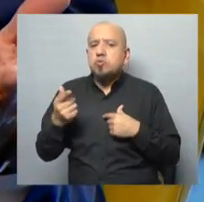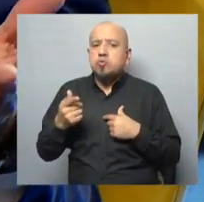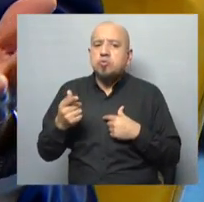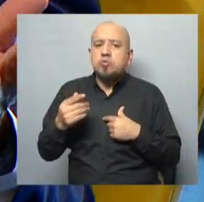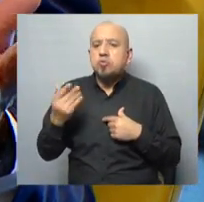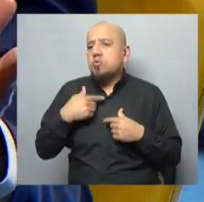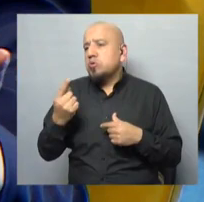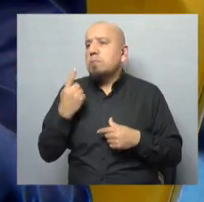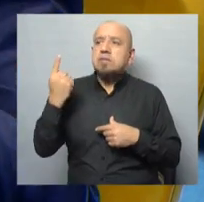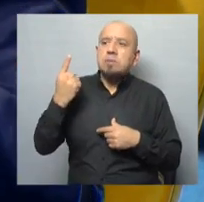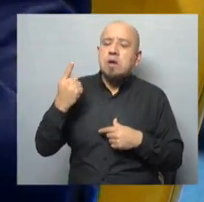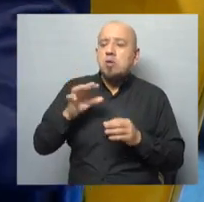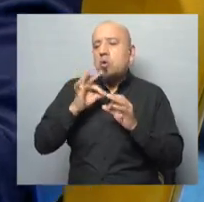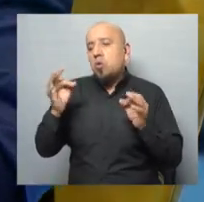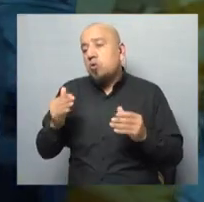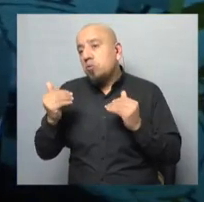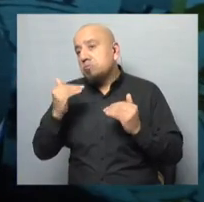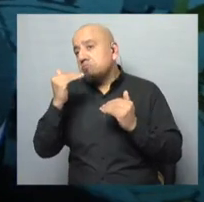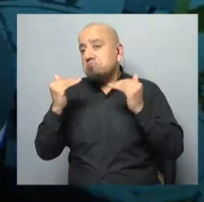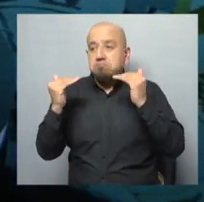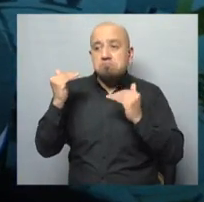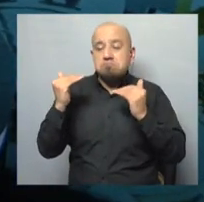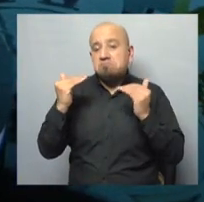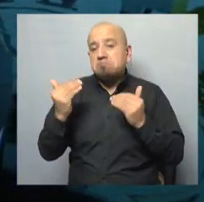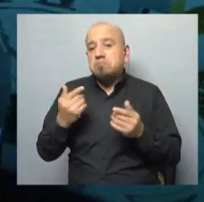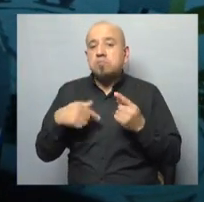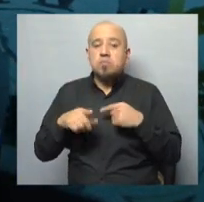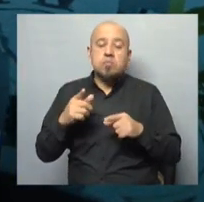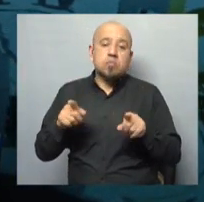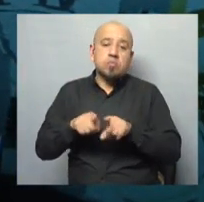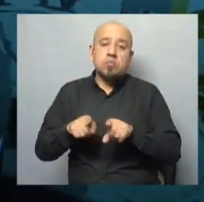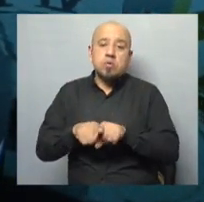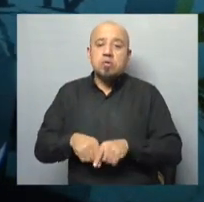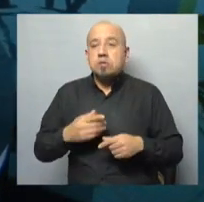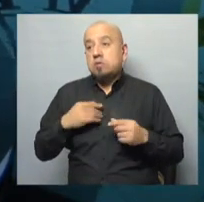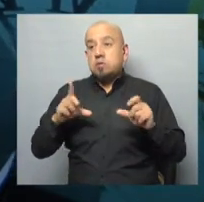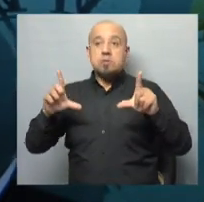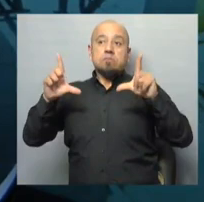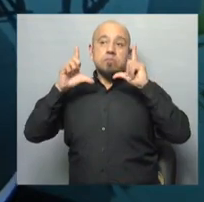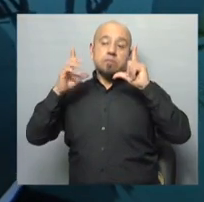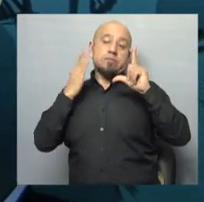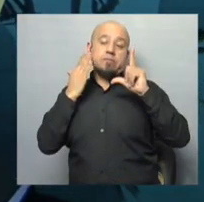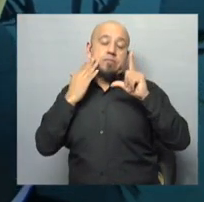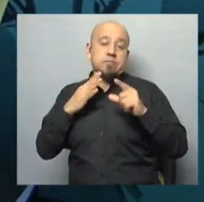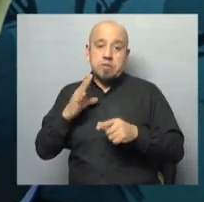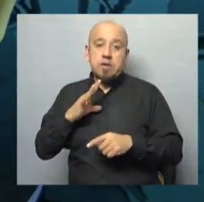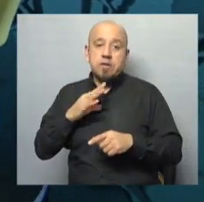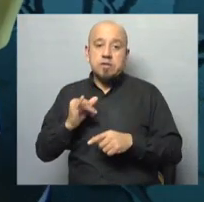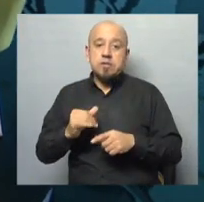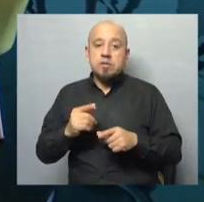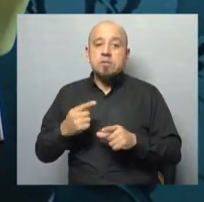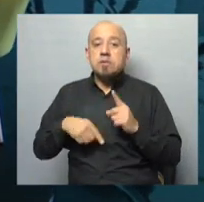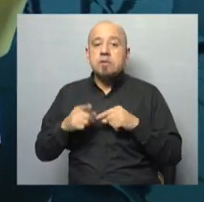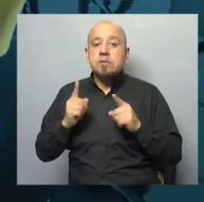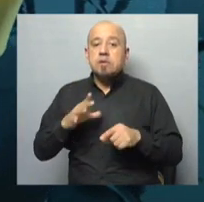del protagonista yo siento que el teatro hay una cosa de obviamente como en todo lado de agregó me imagino pero también hay una